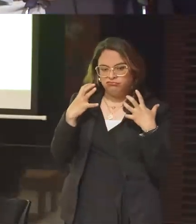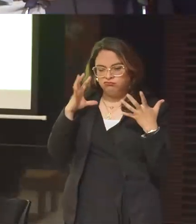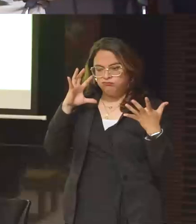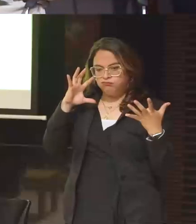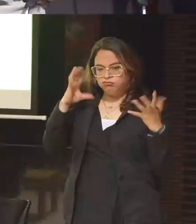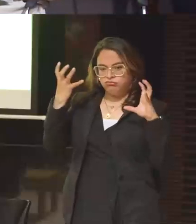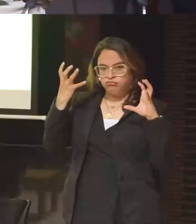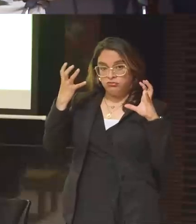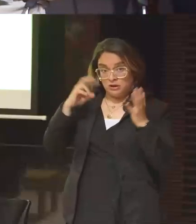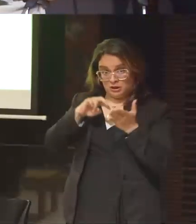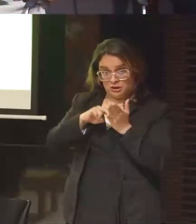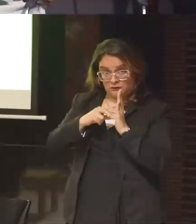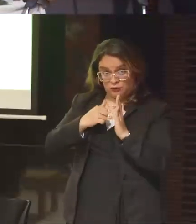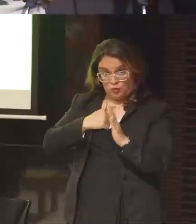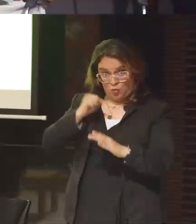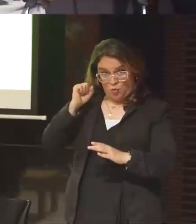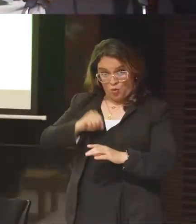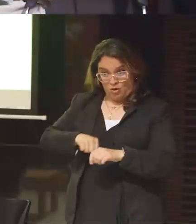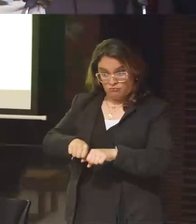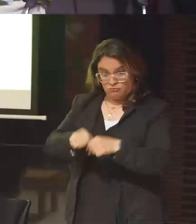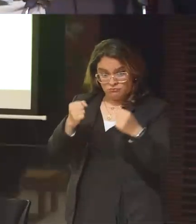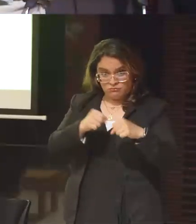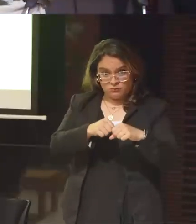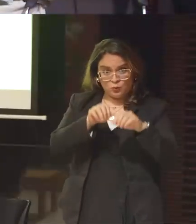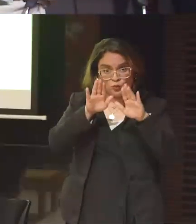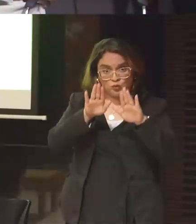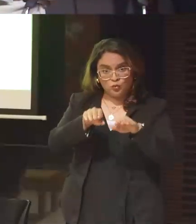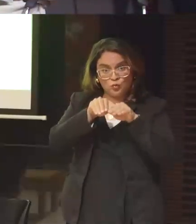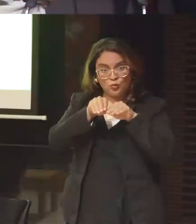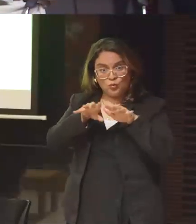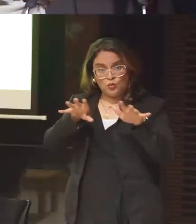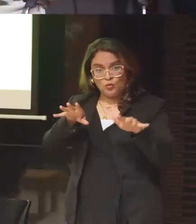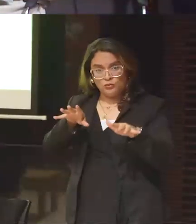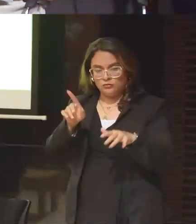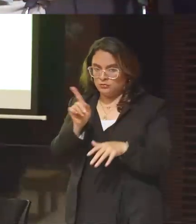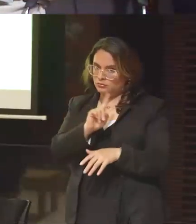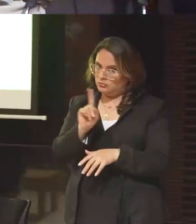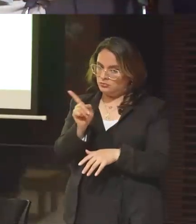autoriza a dañar lo que es público, que es sagrado.